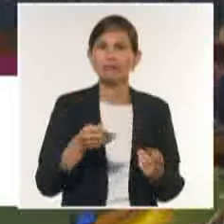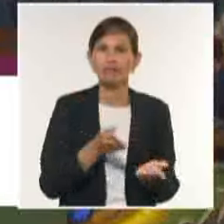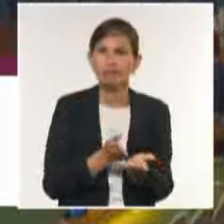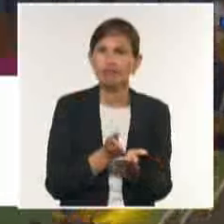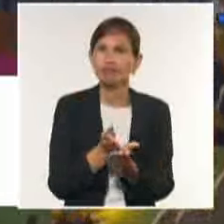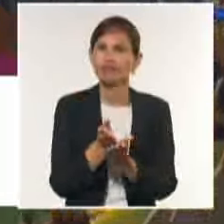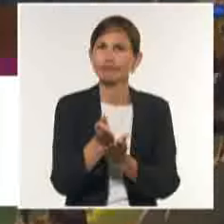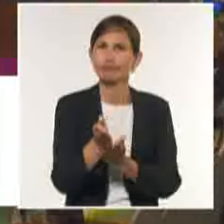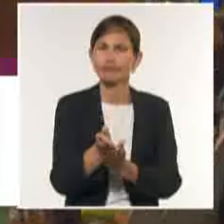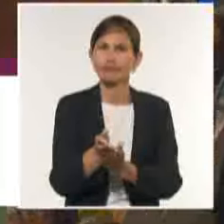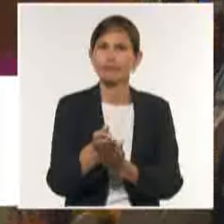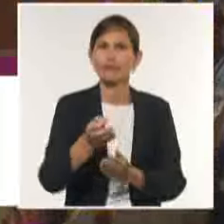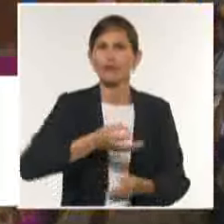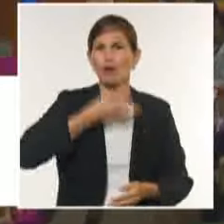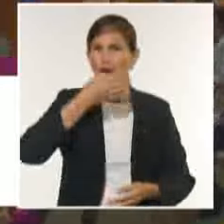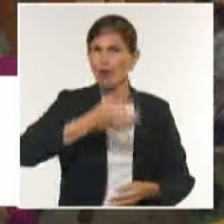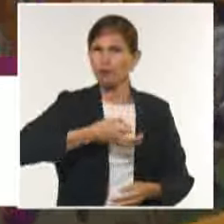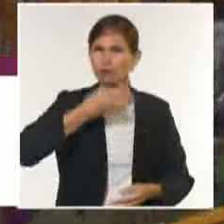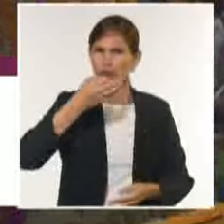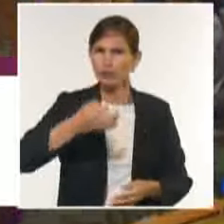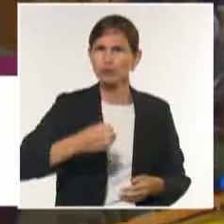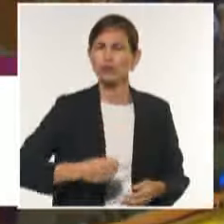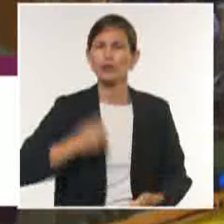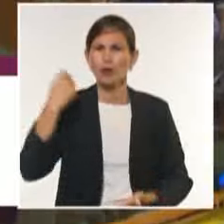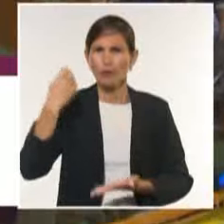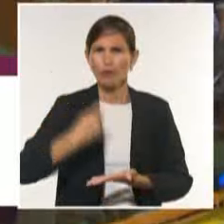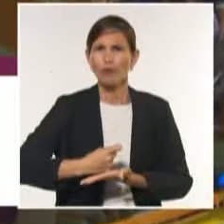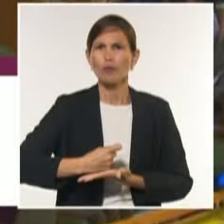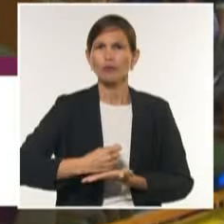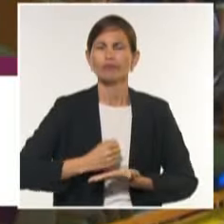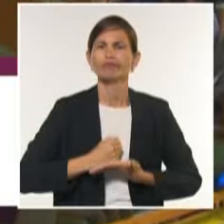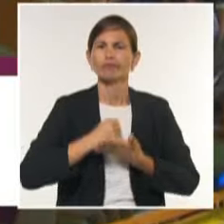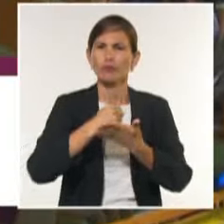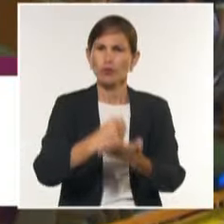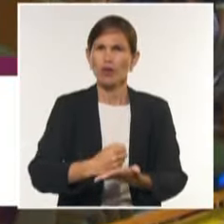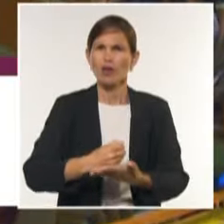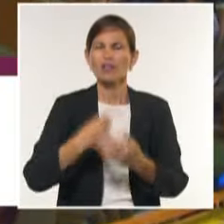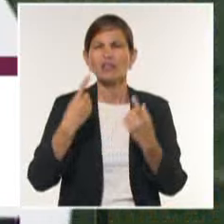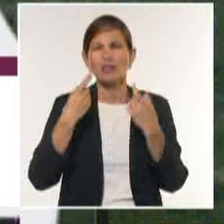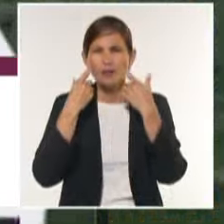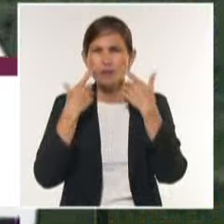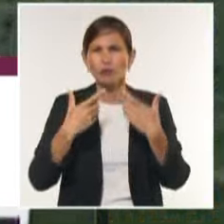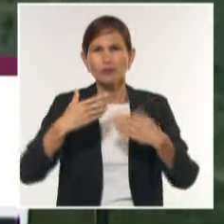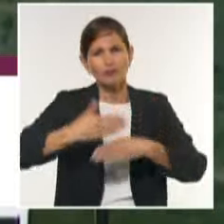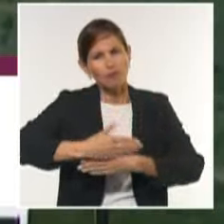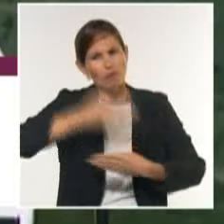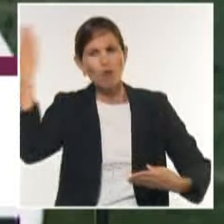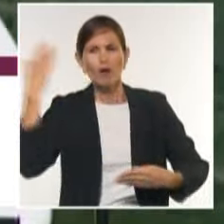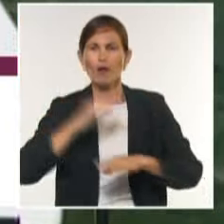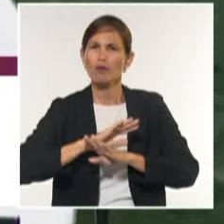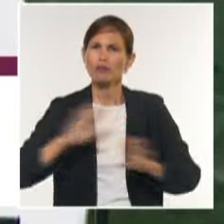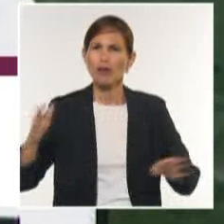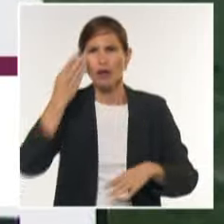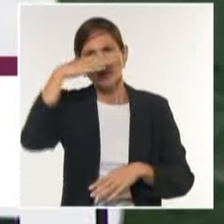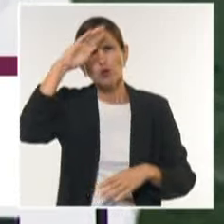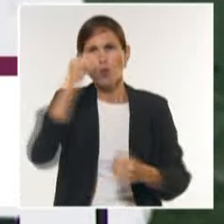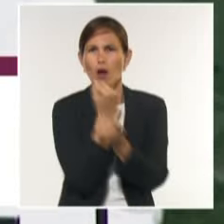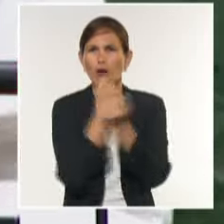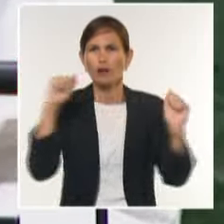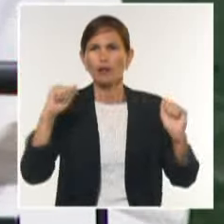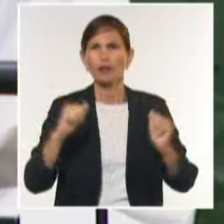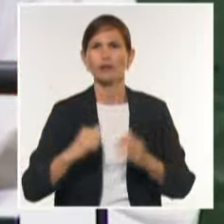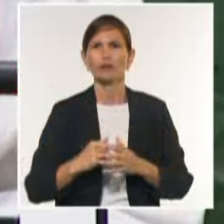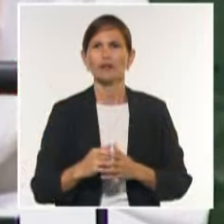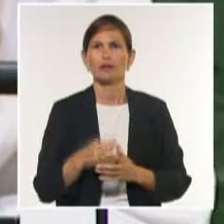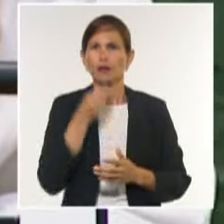que afirman: el tiempo de levantar el bloqueo ya ha llegado, para que Naciones Unidas sea más eficaz y